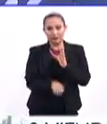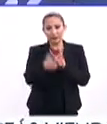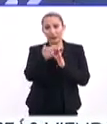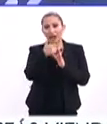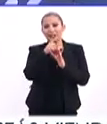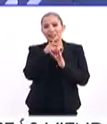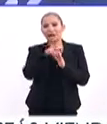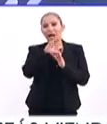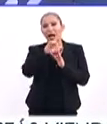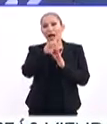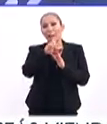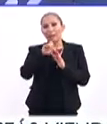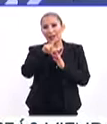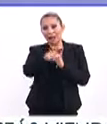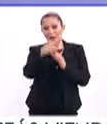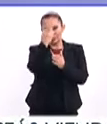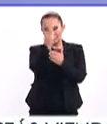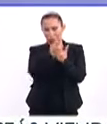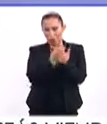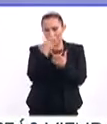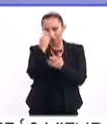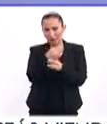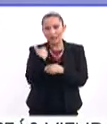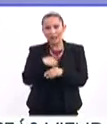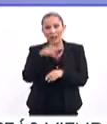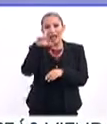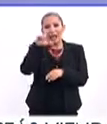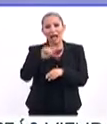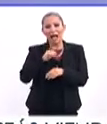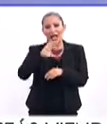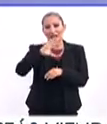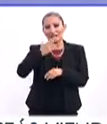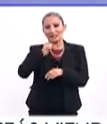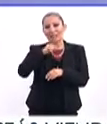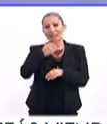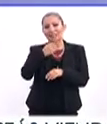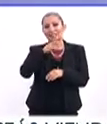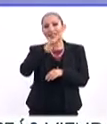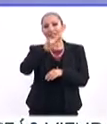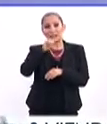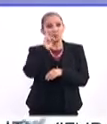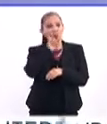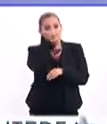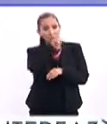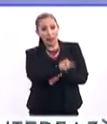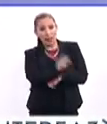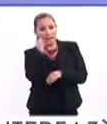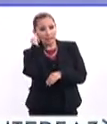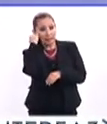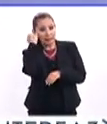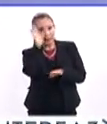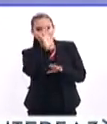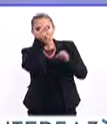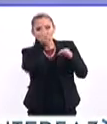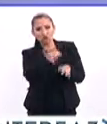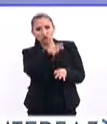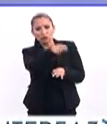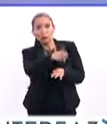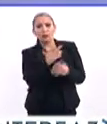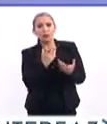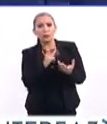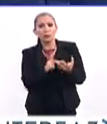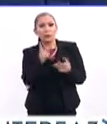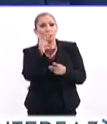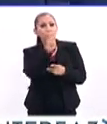Cabral, una ilustración magnífica que se llama La Changuita. Y es una indígena que es, digamos, la indígena que deja el pueblo y